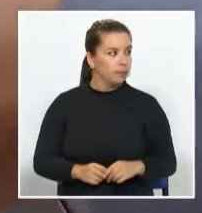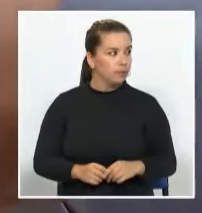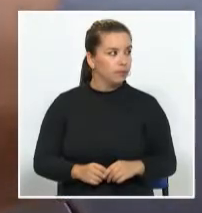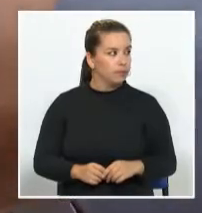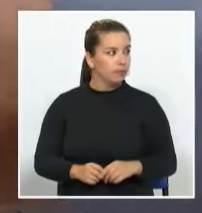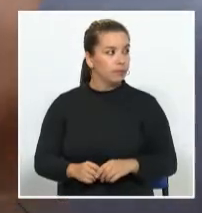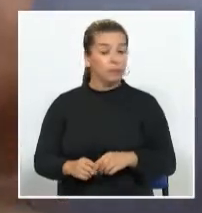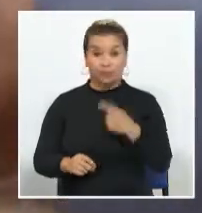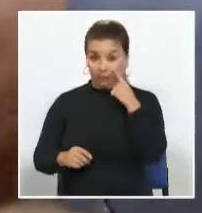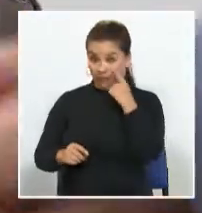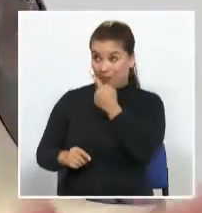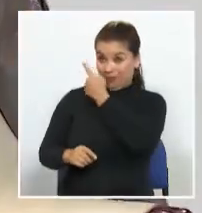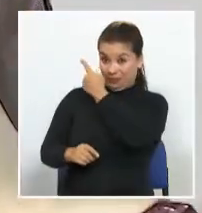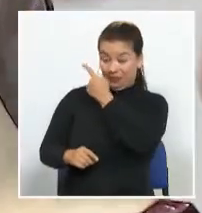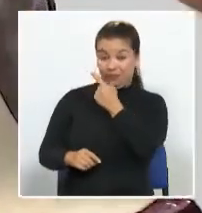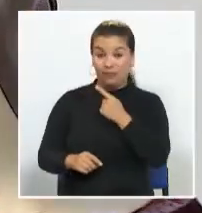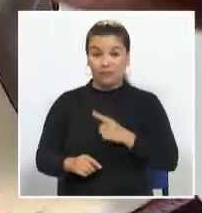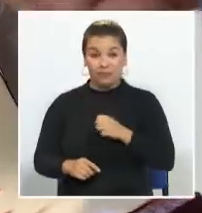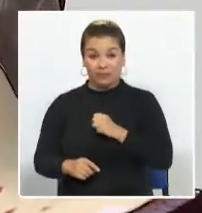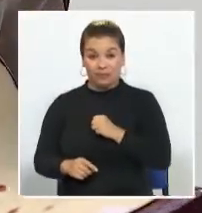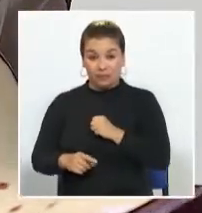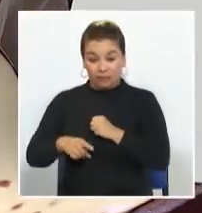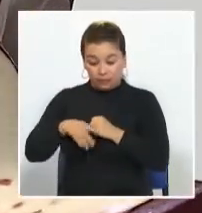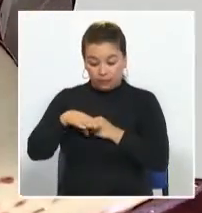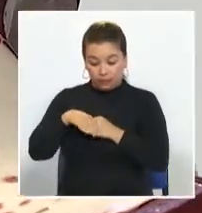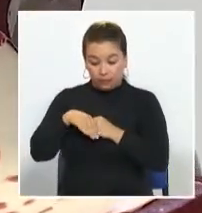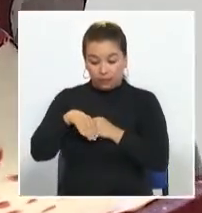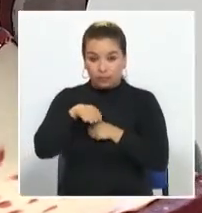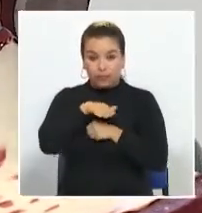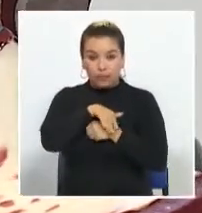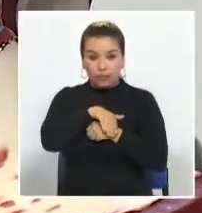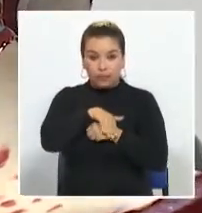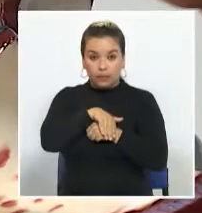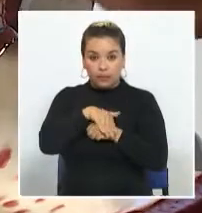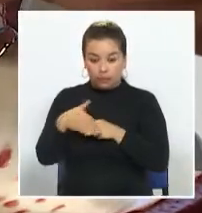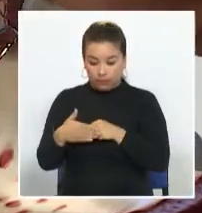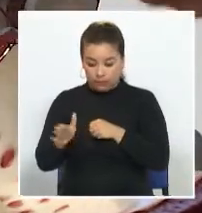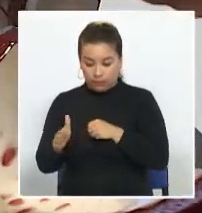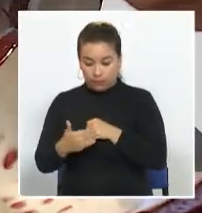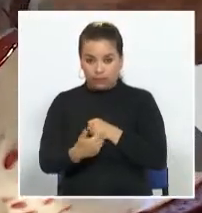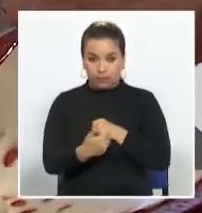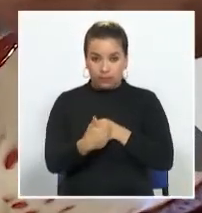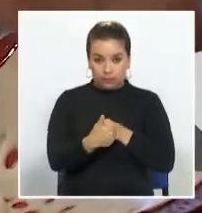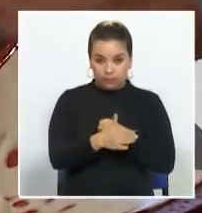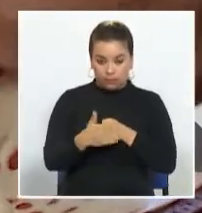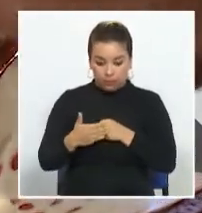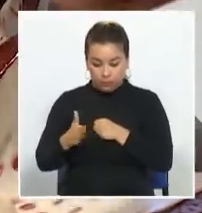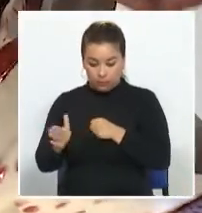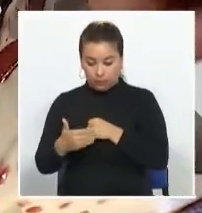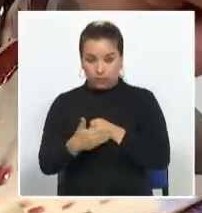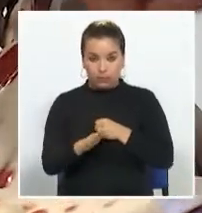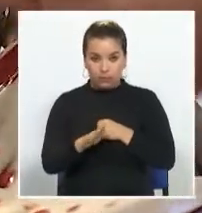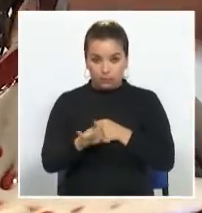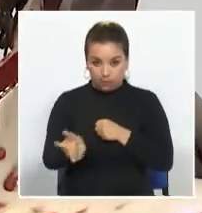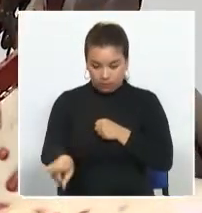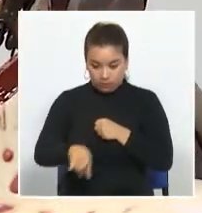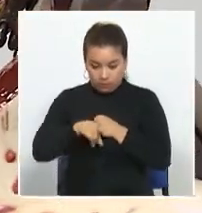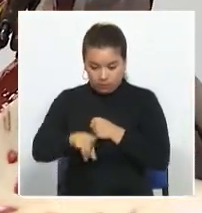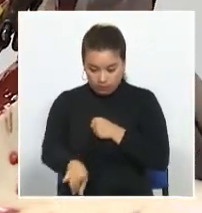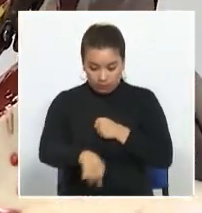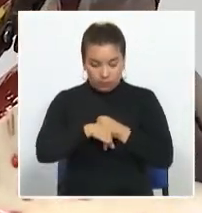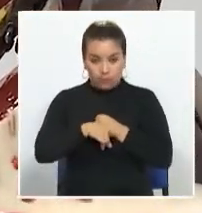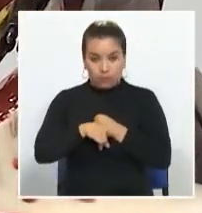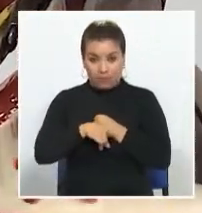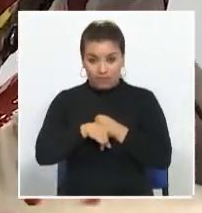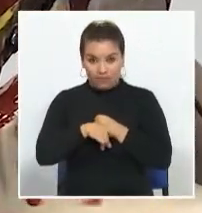como tú estás mostrando allí, son unas especies de puertas que permiten a la sangre entrar y salir de una determinada